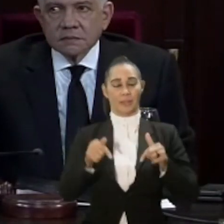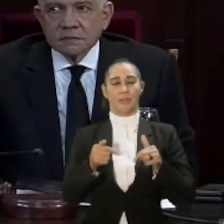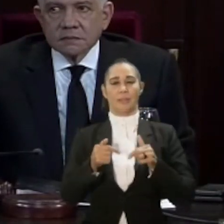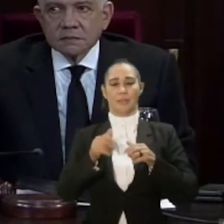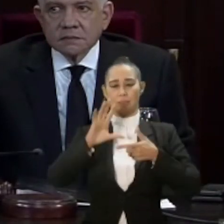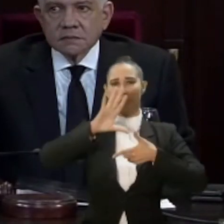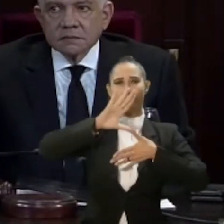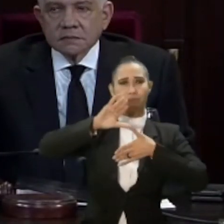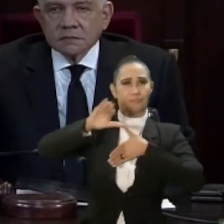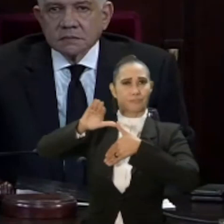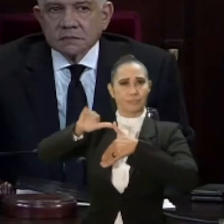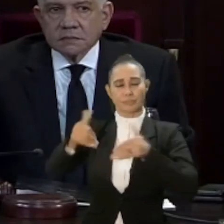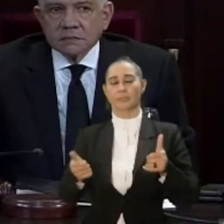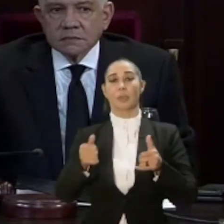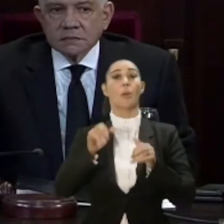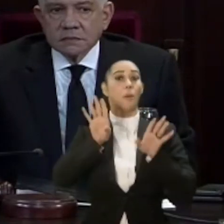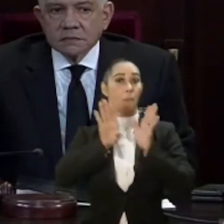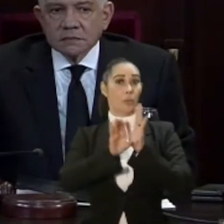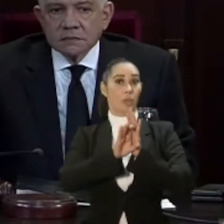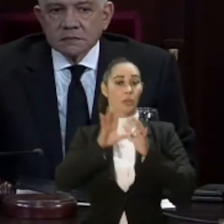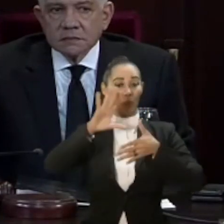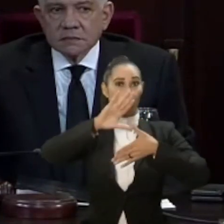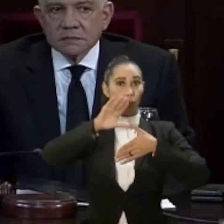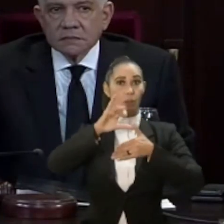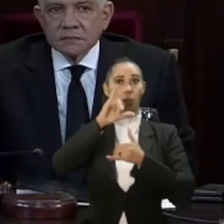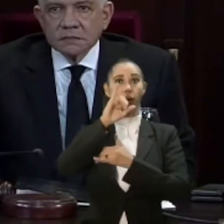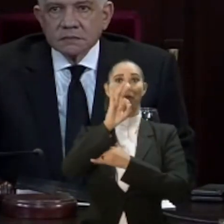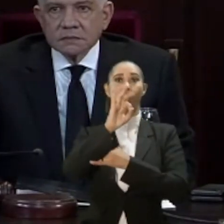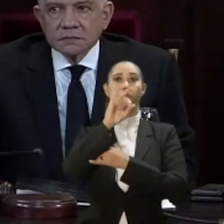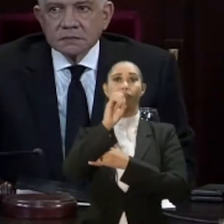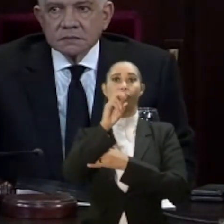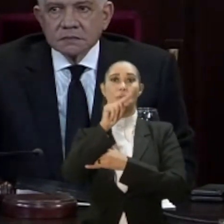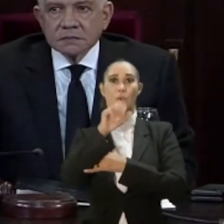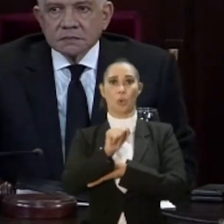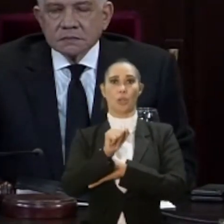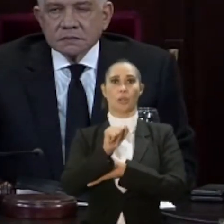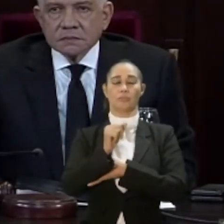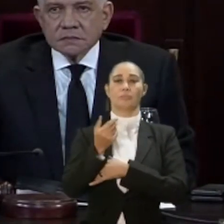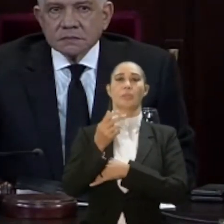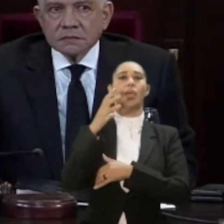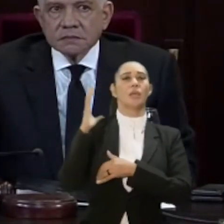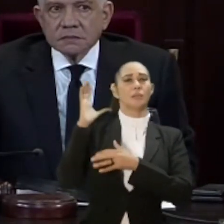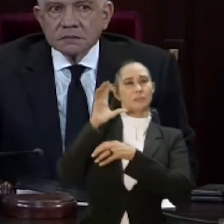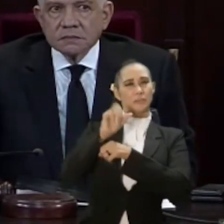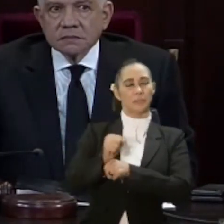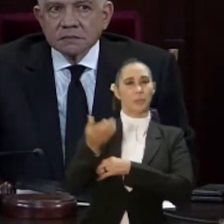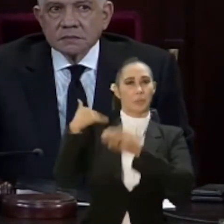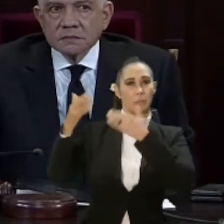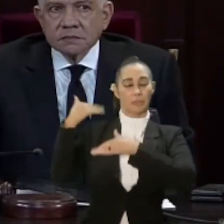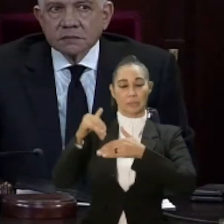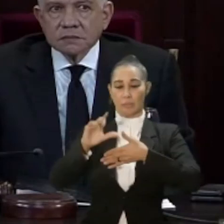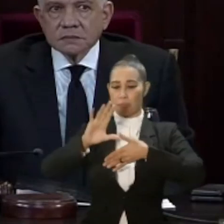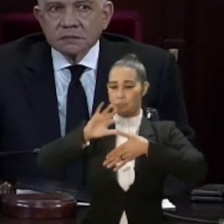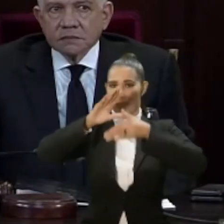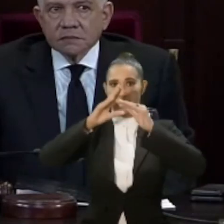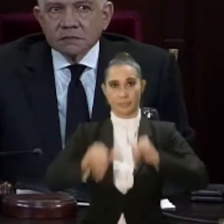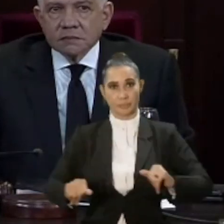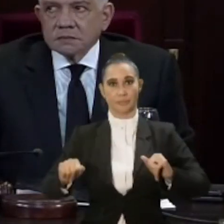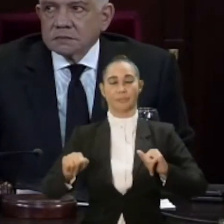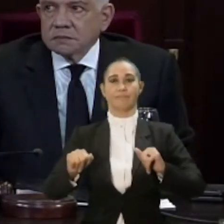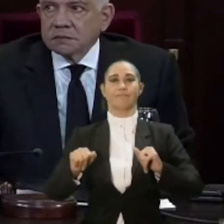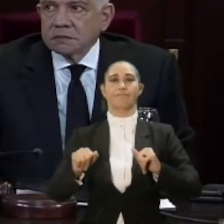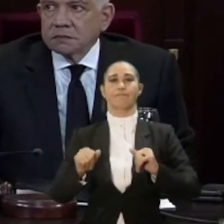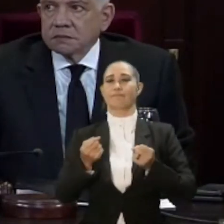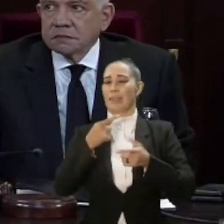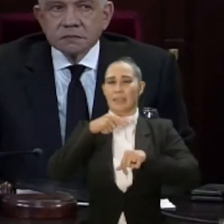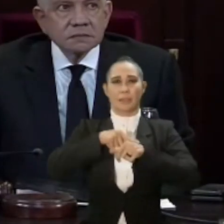desastres naturales como fue Fiona, el huracán Fiona que azotó nuestra isla el pasado septiembre, y a la peor crisis de la